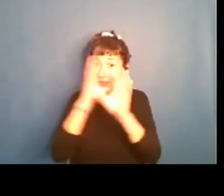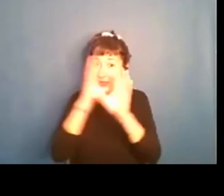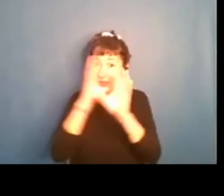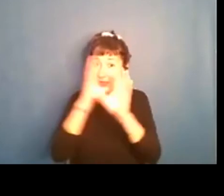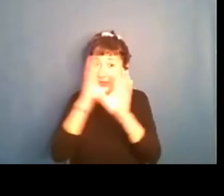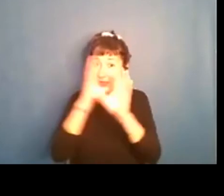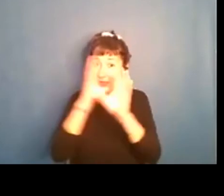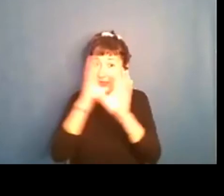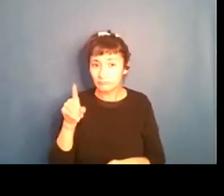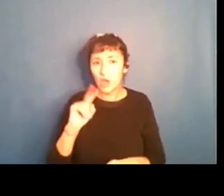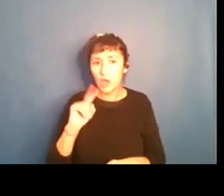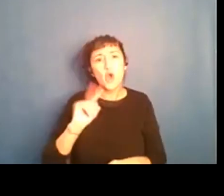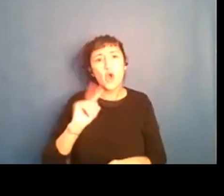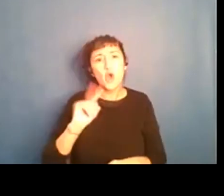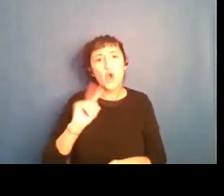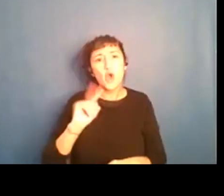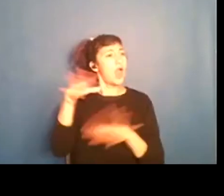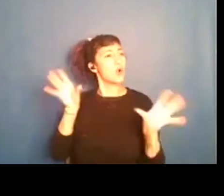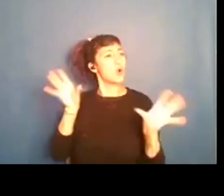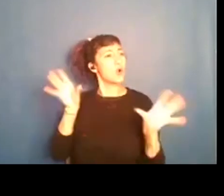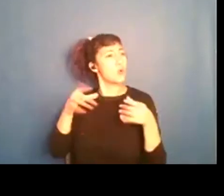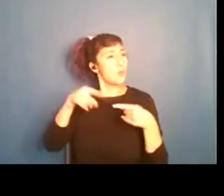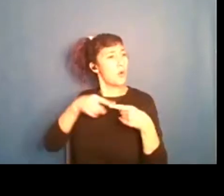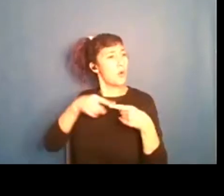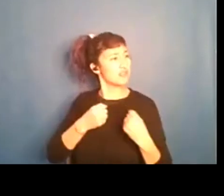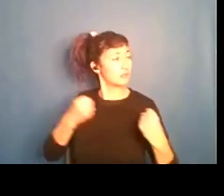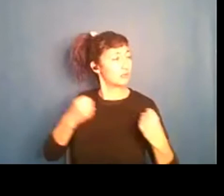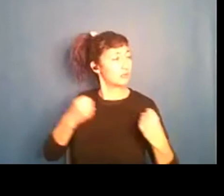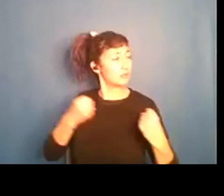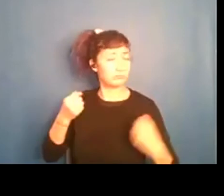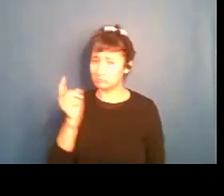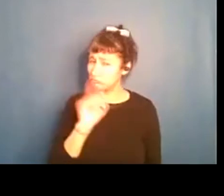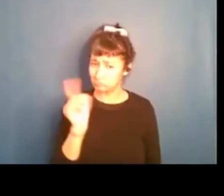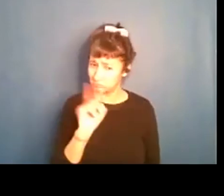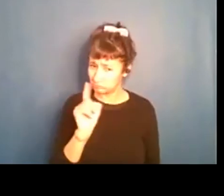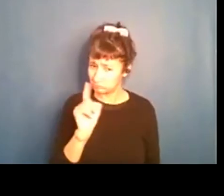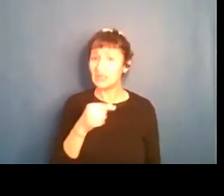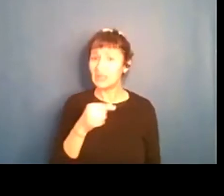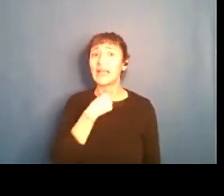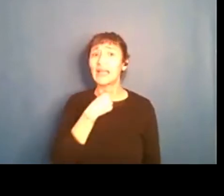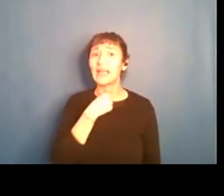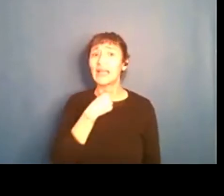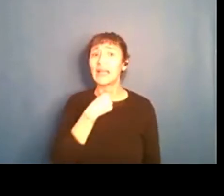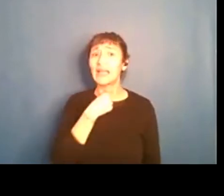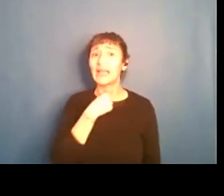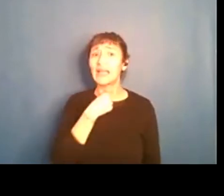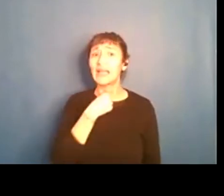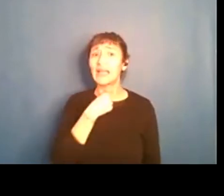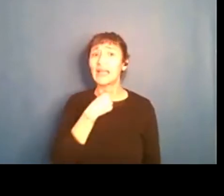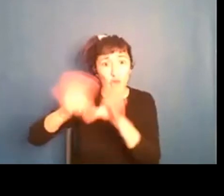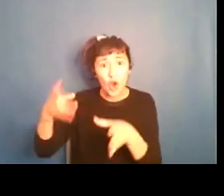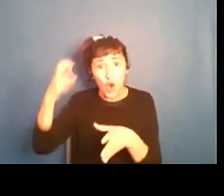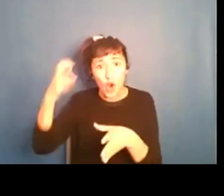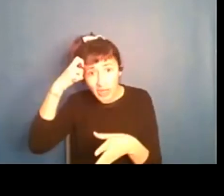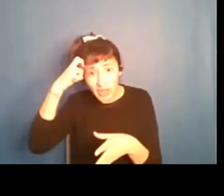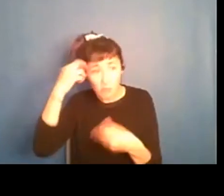una bandera política, lo que quiere es ir dentro de Congreso por todos los